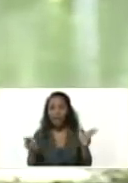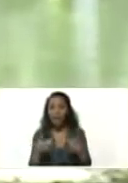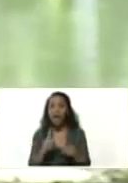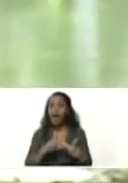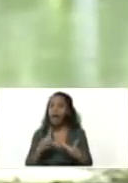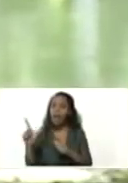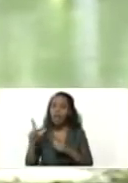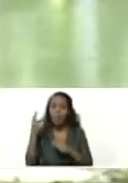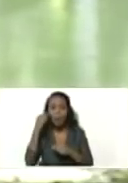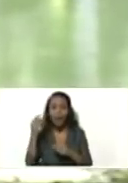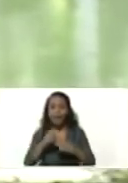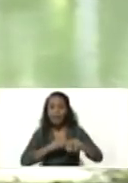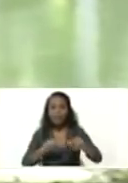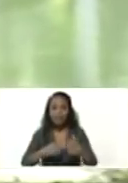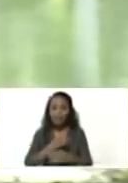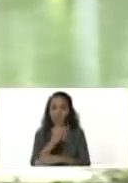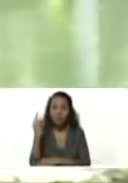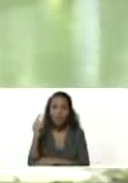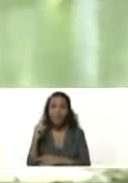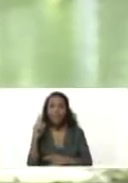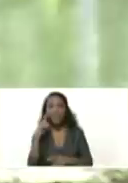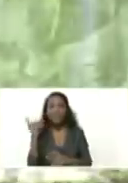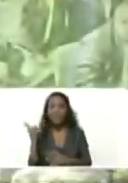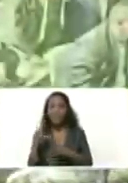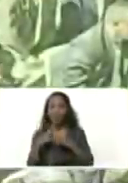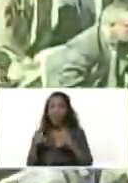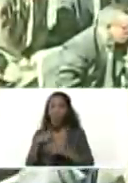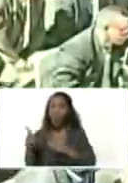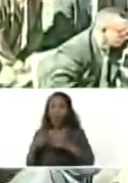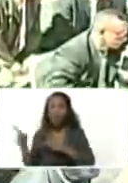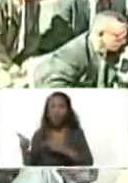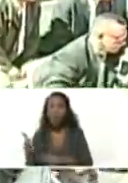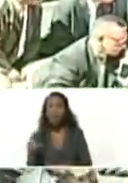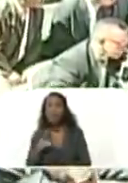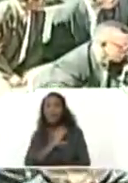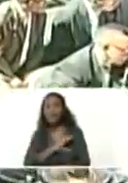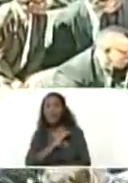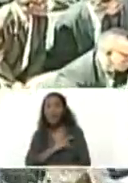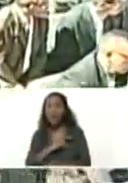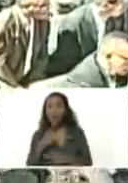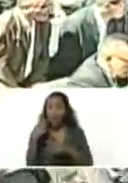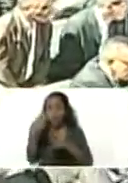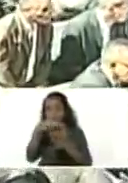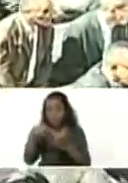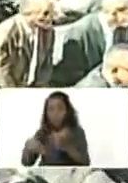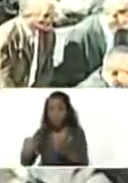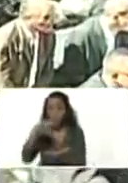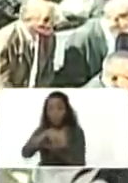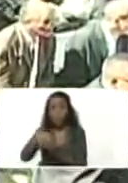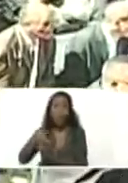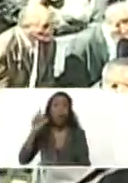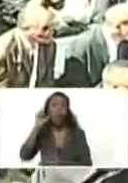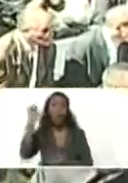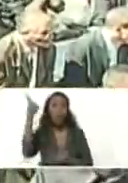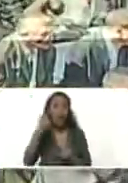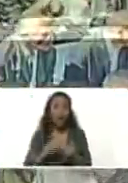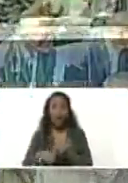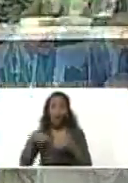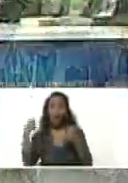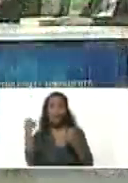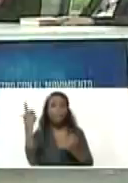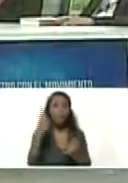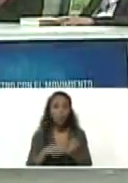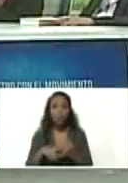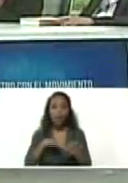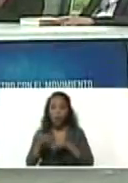de 1.500 productores cristianos en varios estados del país, Guárico, Apure. Ustedes hicieron el